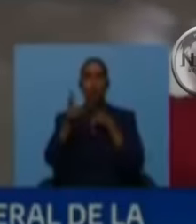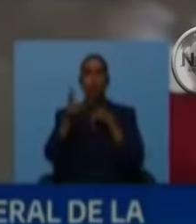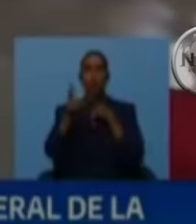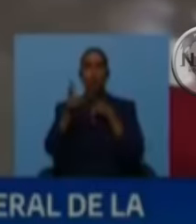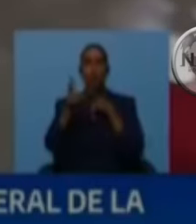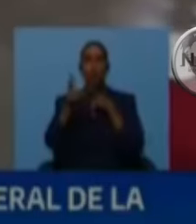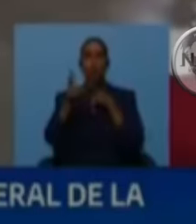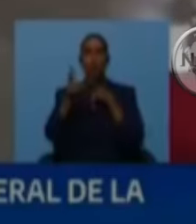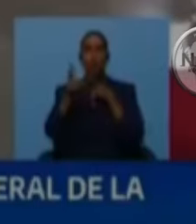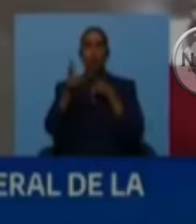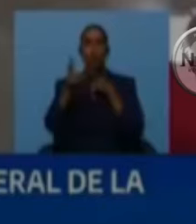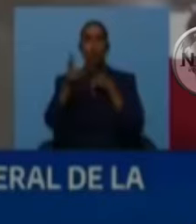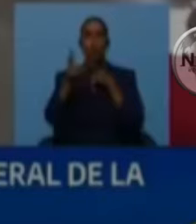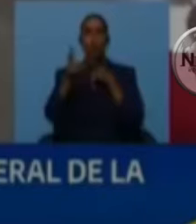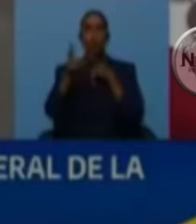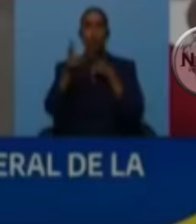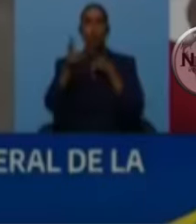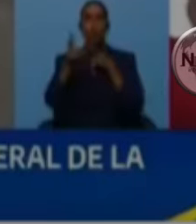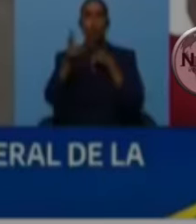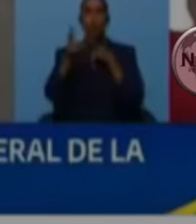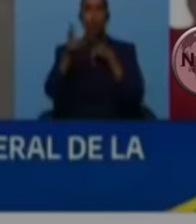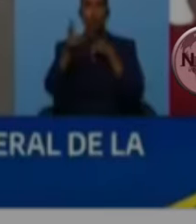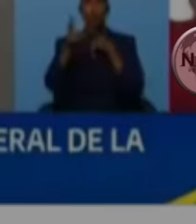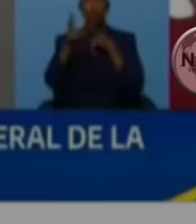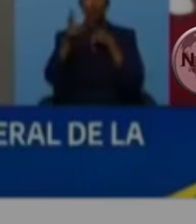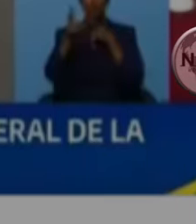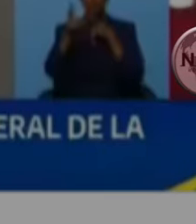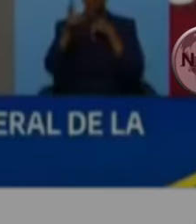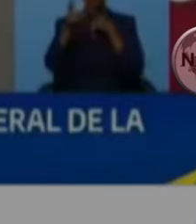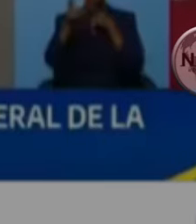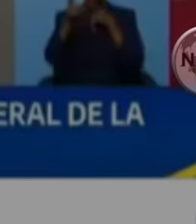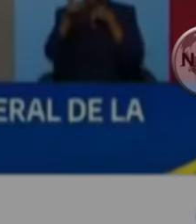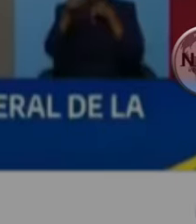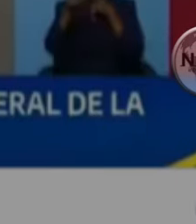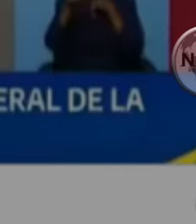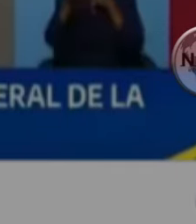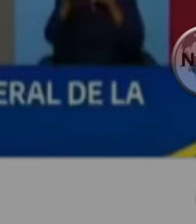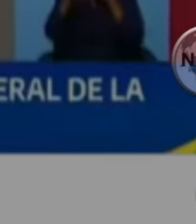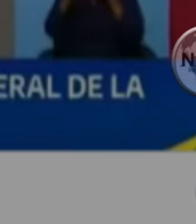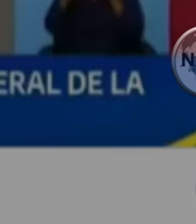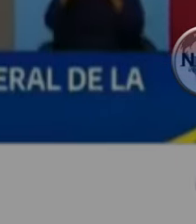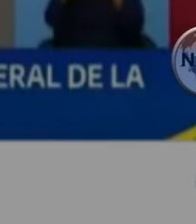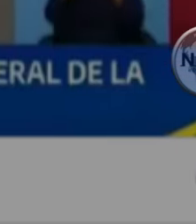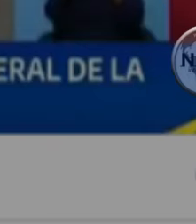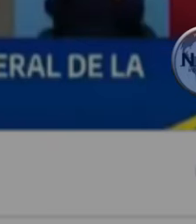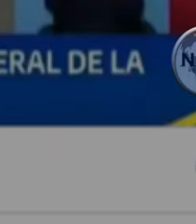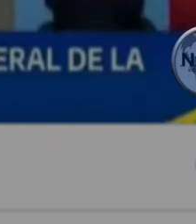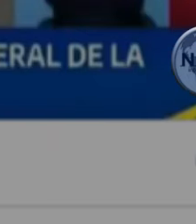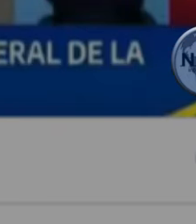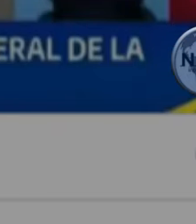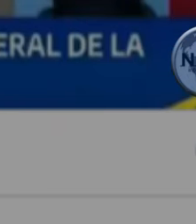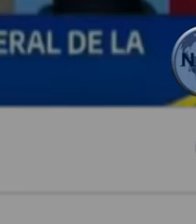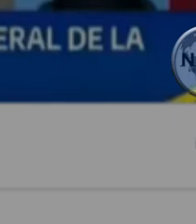Seguridad Ciudadana, la Política y la Paz, y a supervisar los servicios de identificación, que incluye documentos como pasaportes y